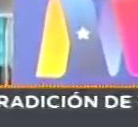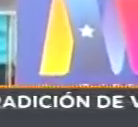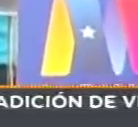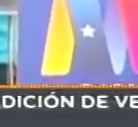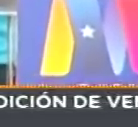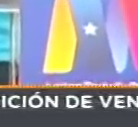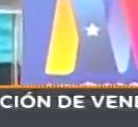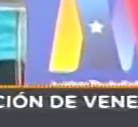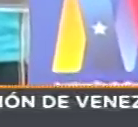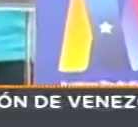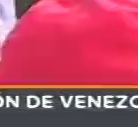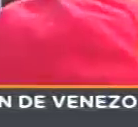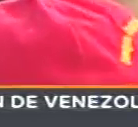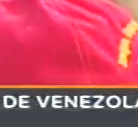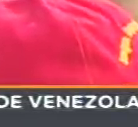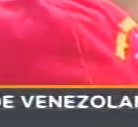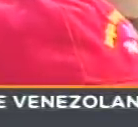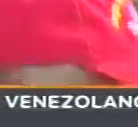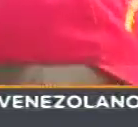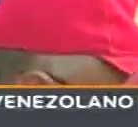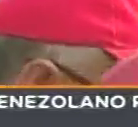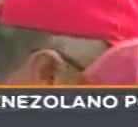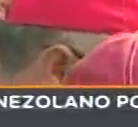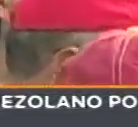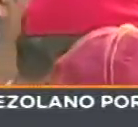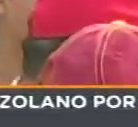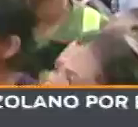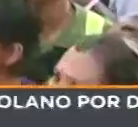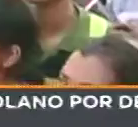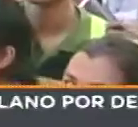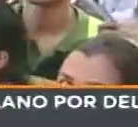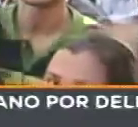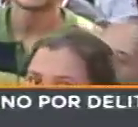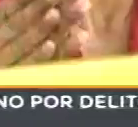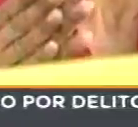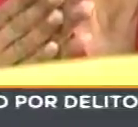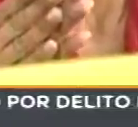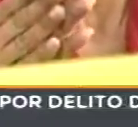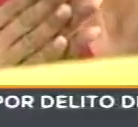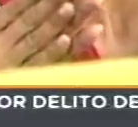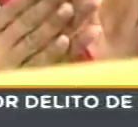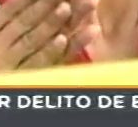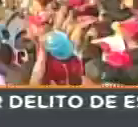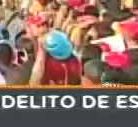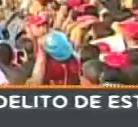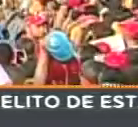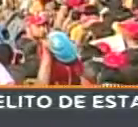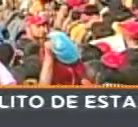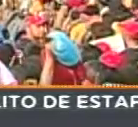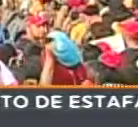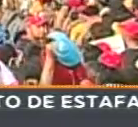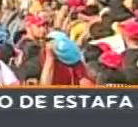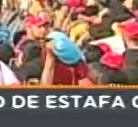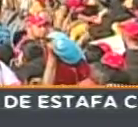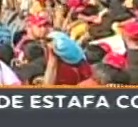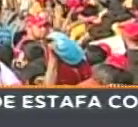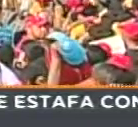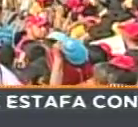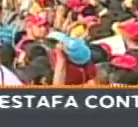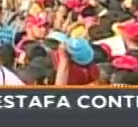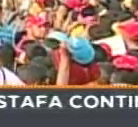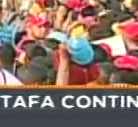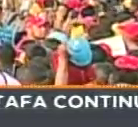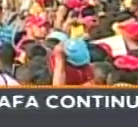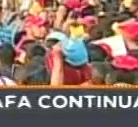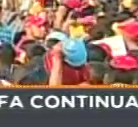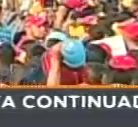tú eres la patria mujer tú eres la patria joven somos la patria hecho pueblo somos